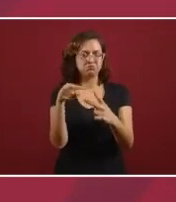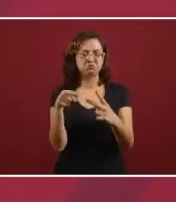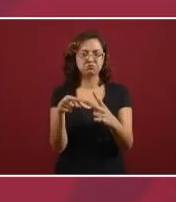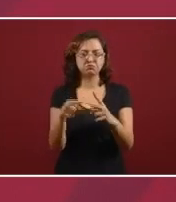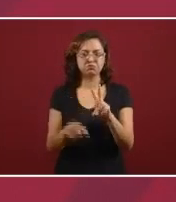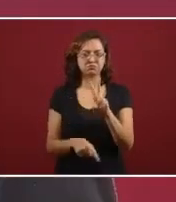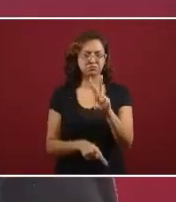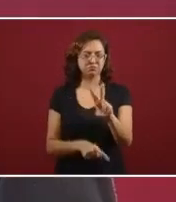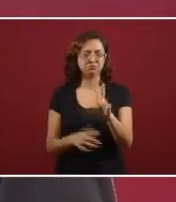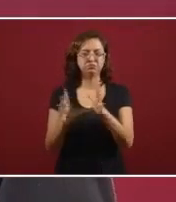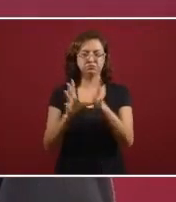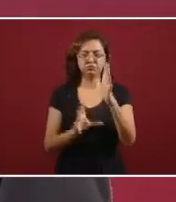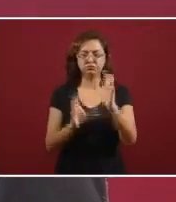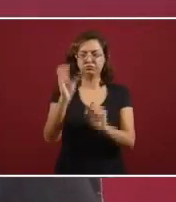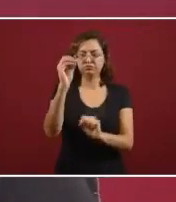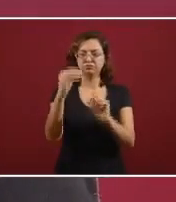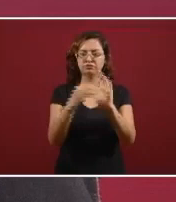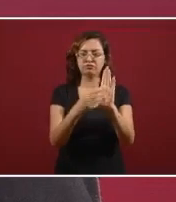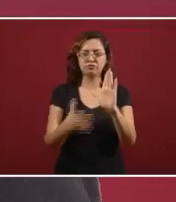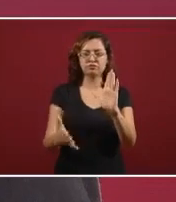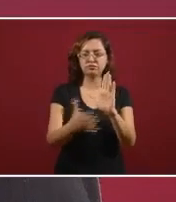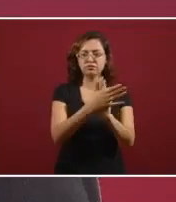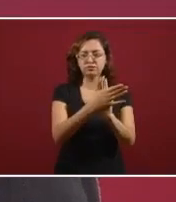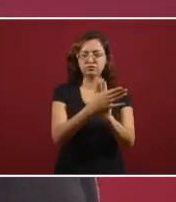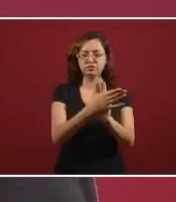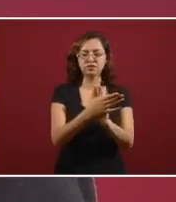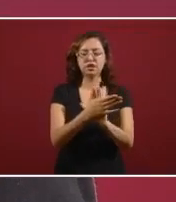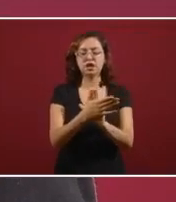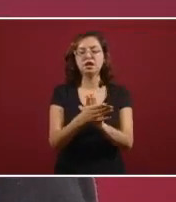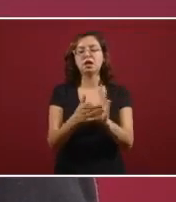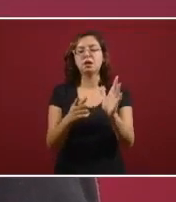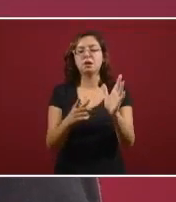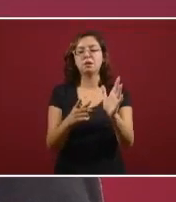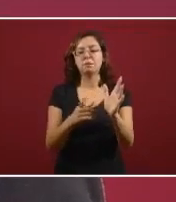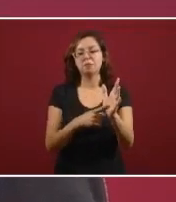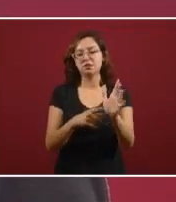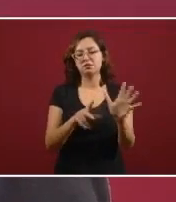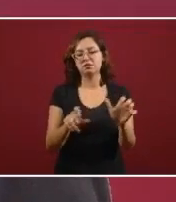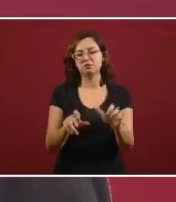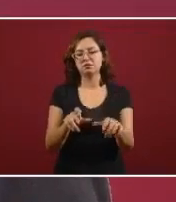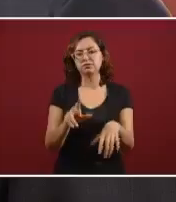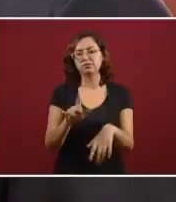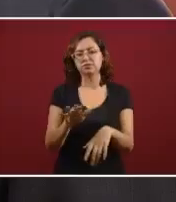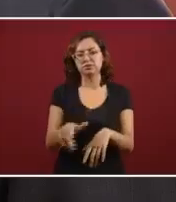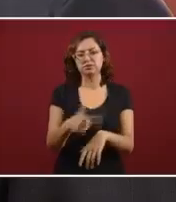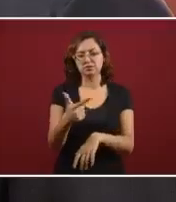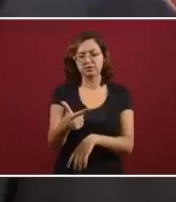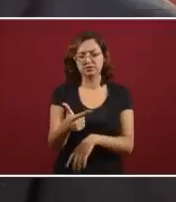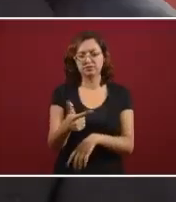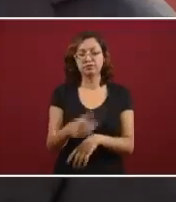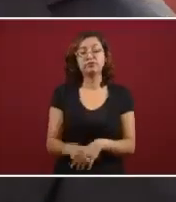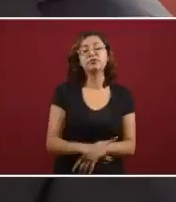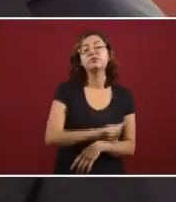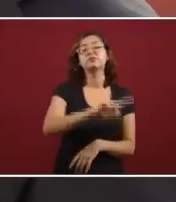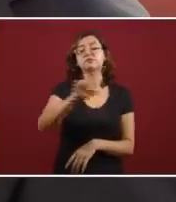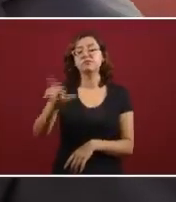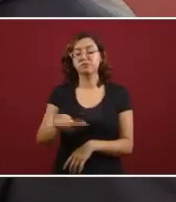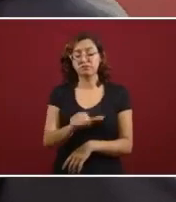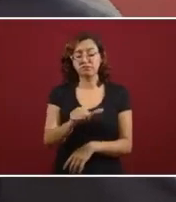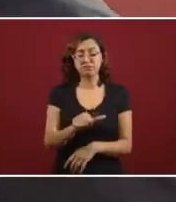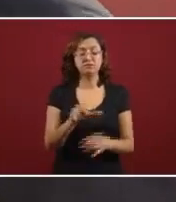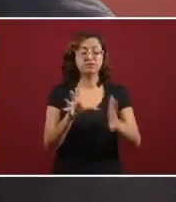Eso estaba en la Constitución de el 57. En la Constitución